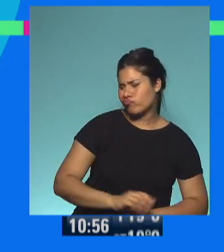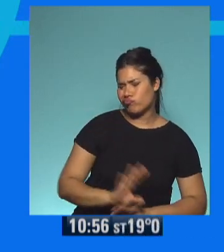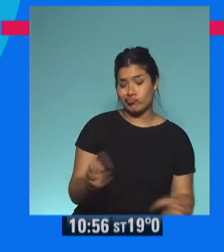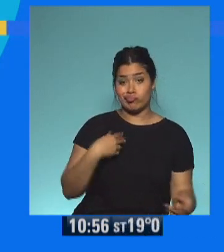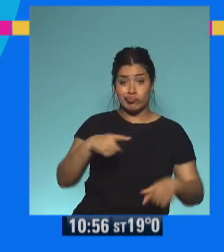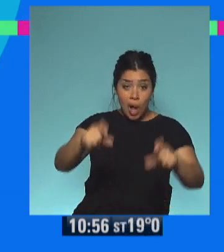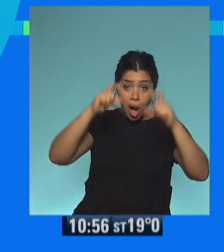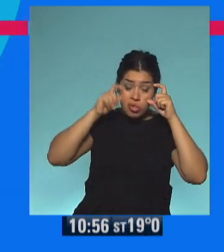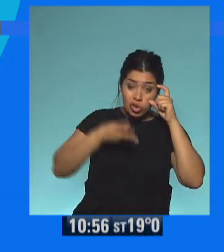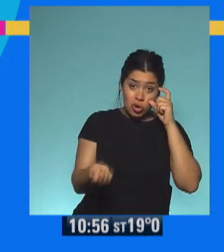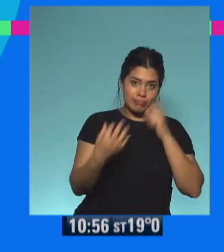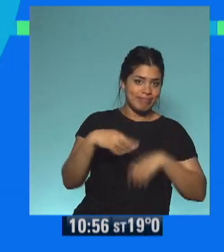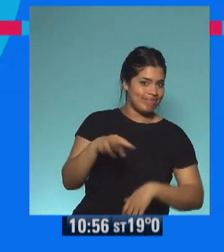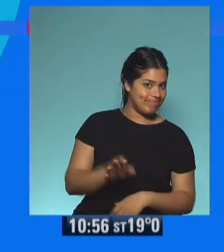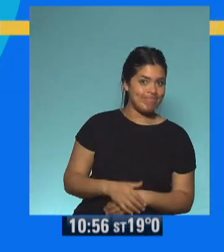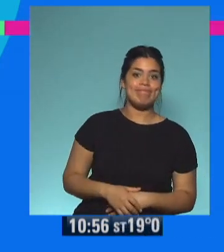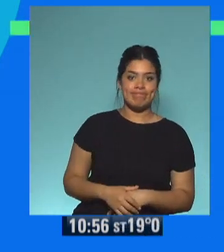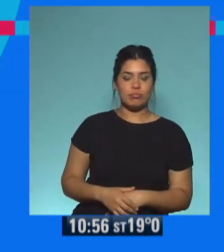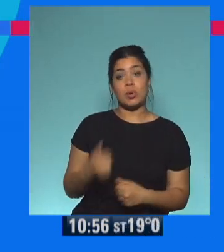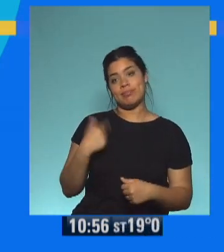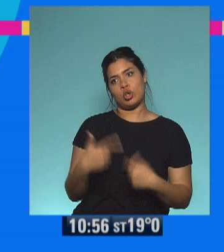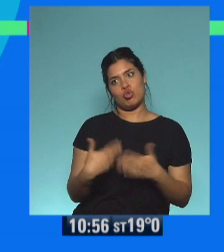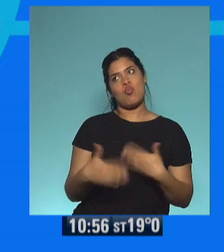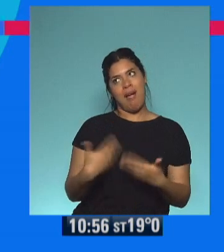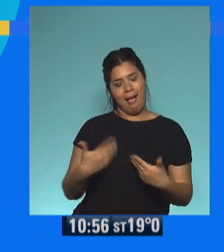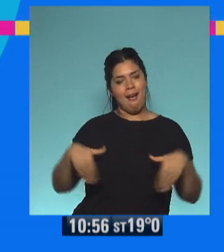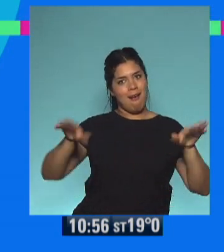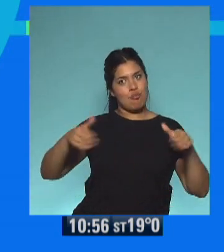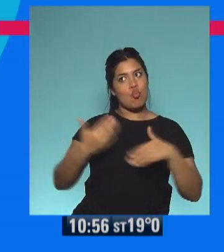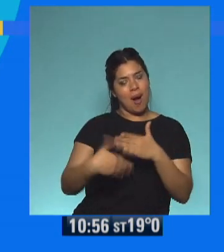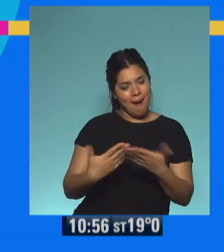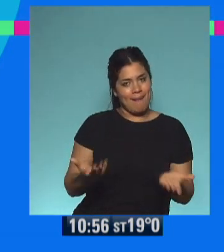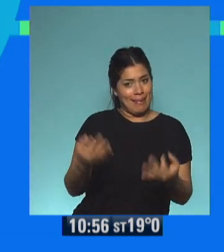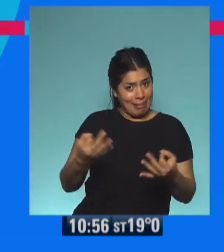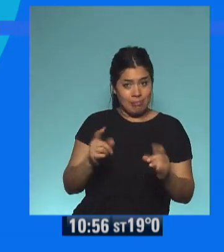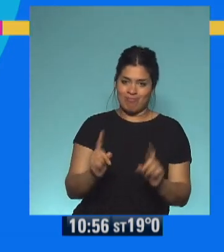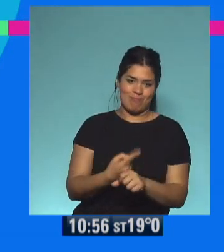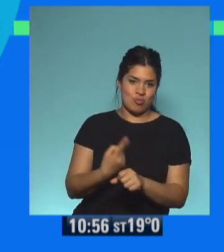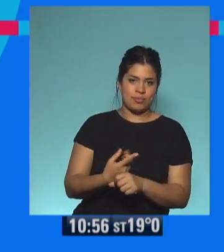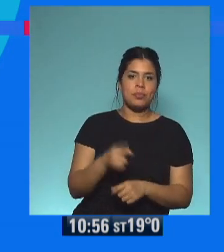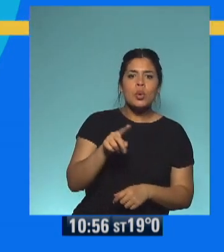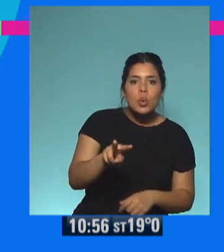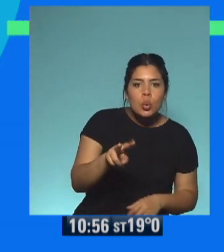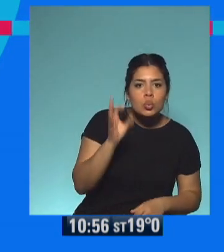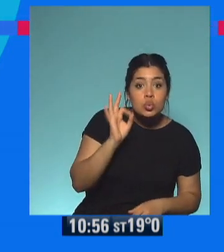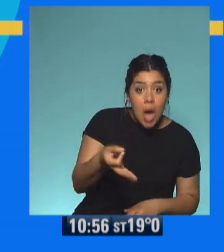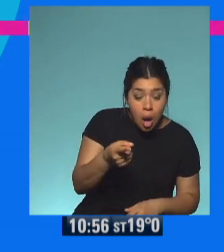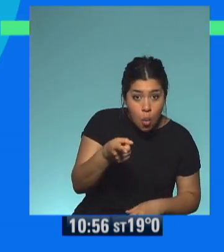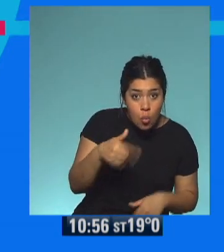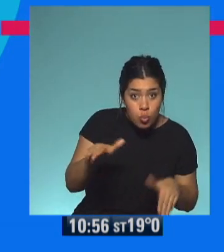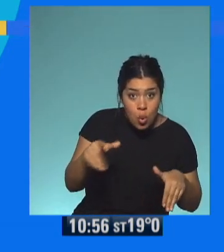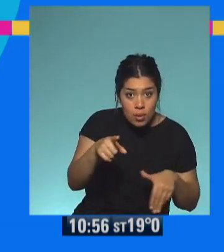anteojos. Jugamos a volar, ¿no? ¡Miren! ¡Un pollito que escribe! Claro, ¿y este sabrá volar? ¿O es como el pájaro amarillo? Ahí dice el nombre.